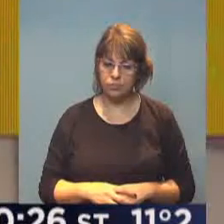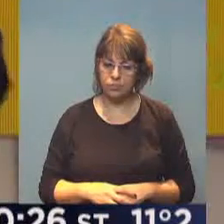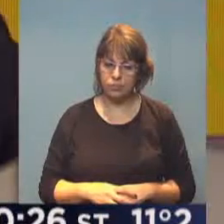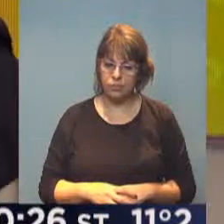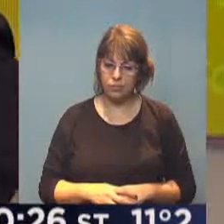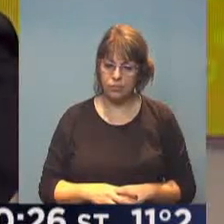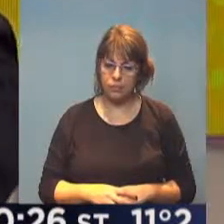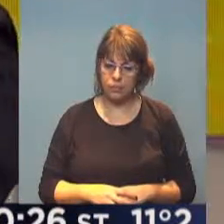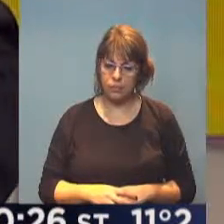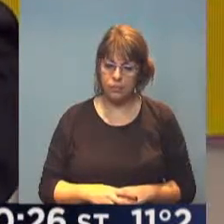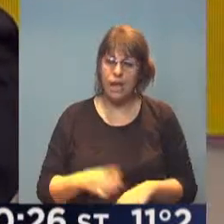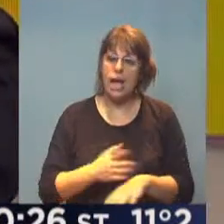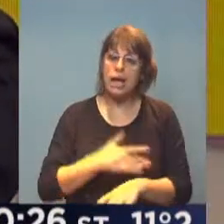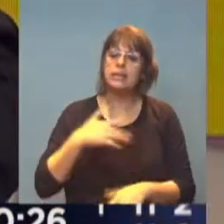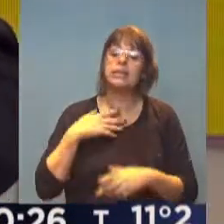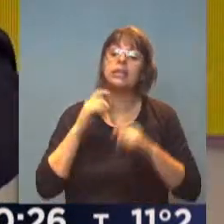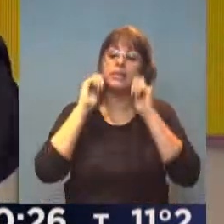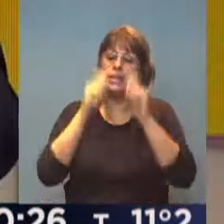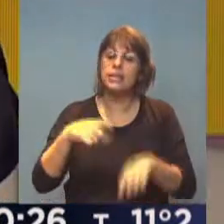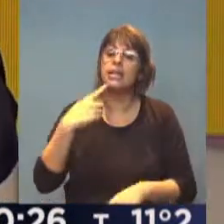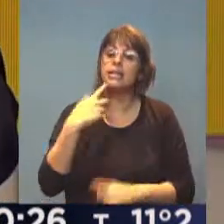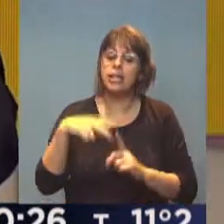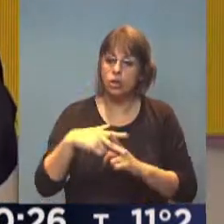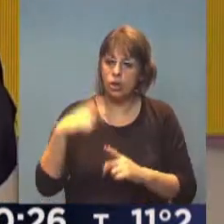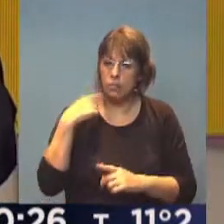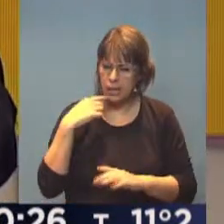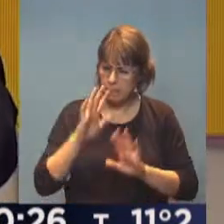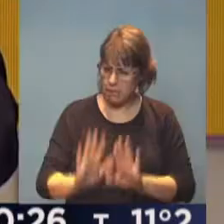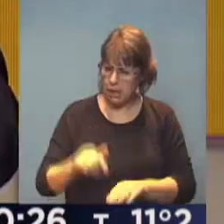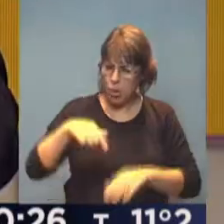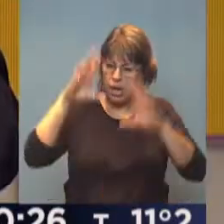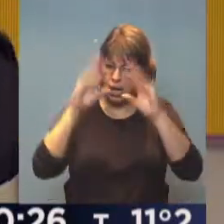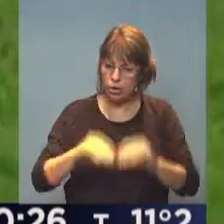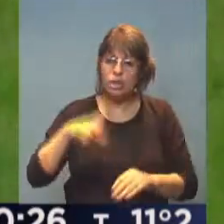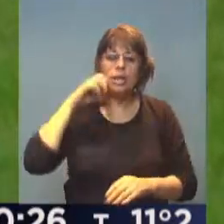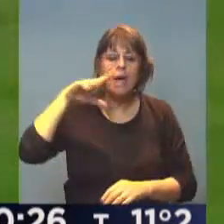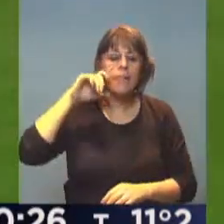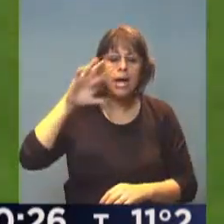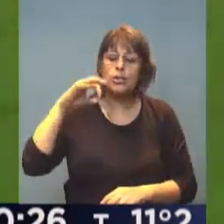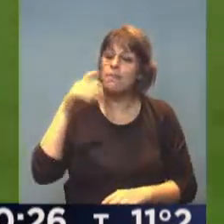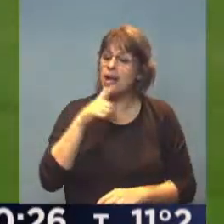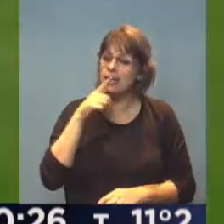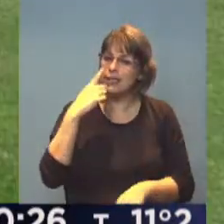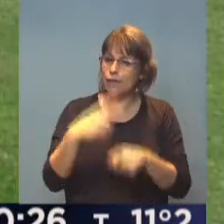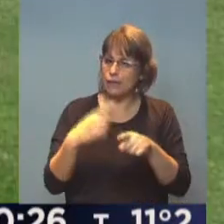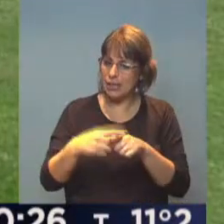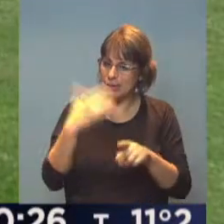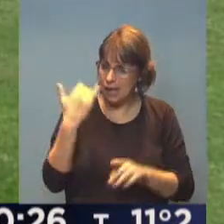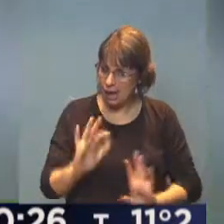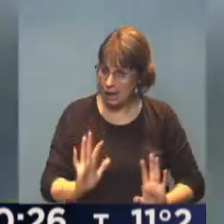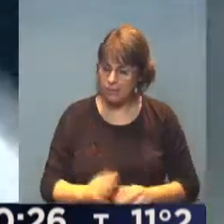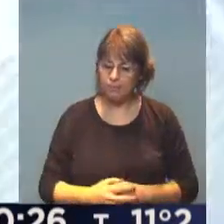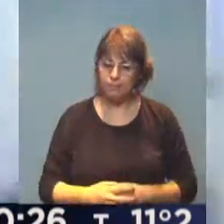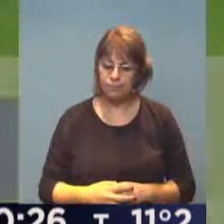y antes de ir a Tecnópolis en Santa Fe y Paraná, pare un ratito esta noche en Ramallo porque debe haber una fiesta